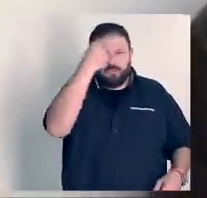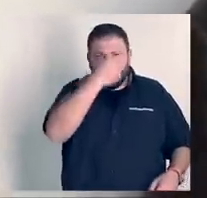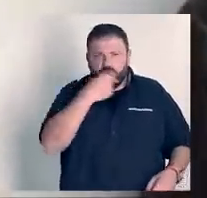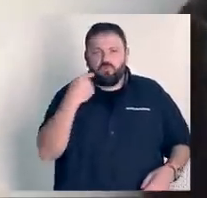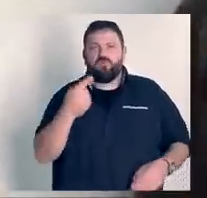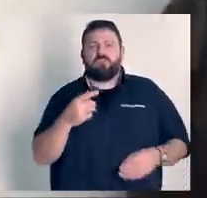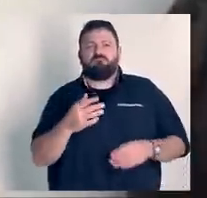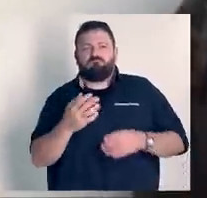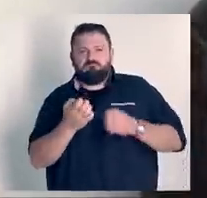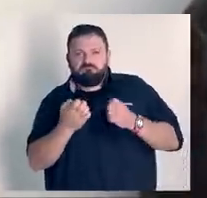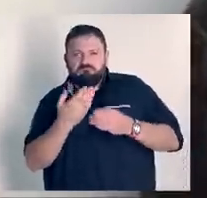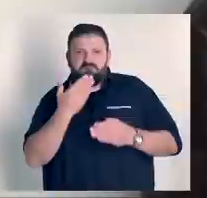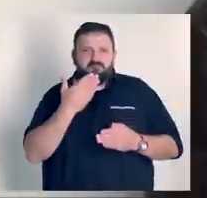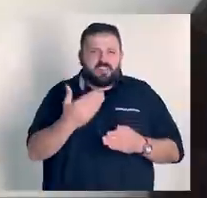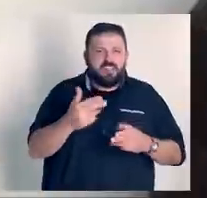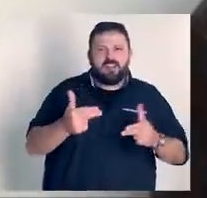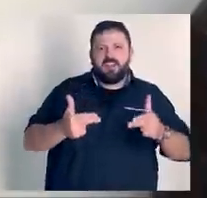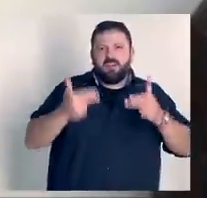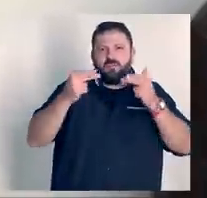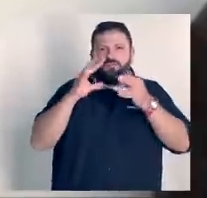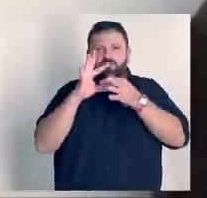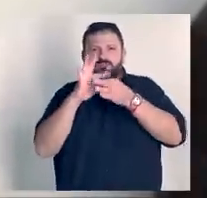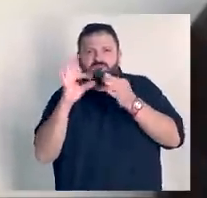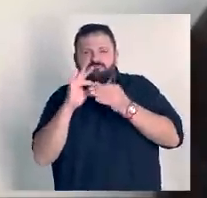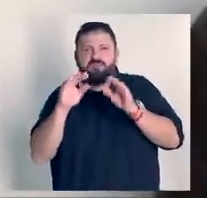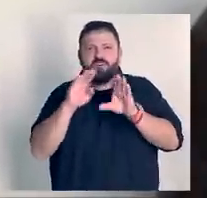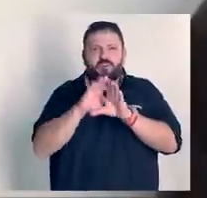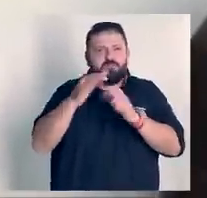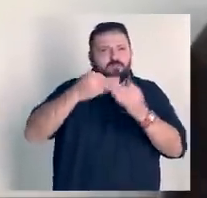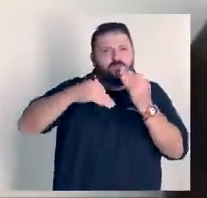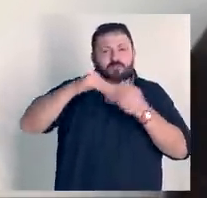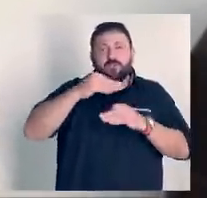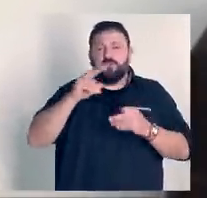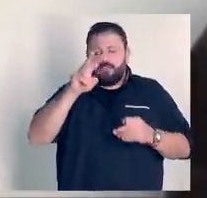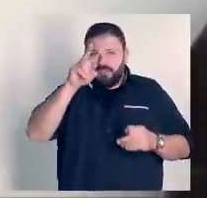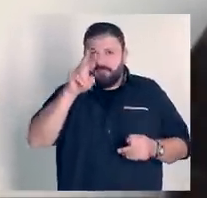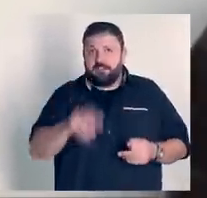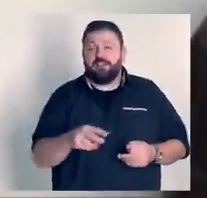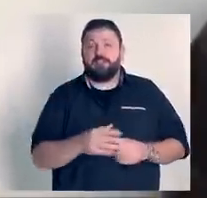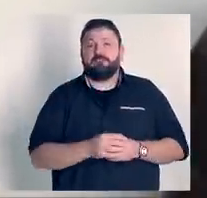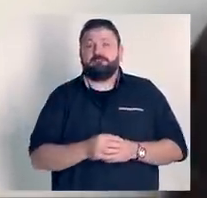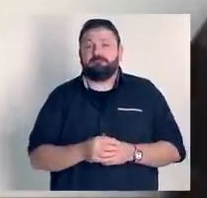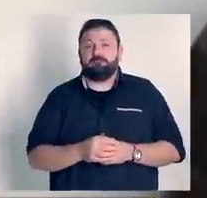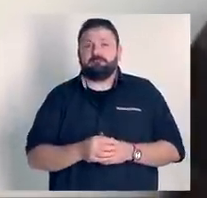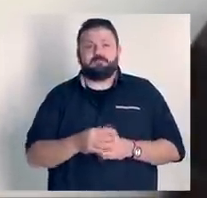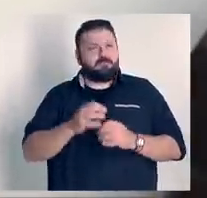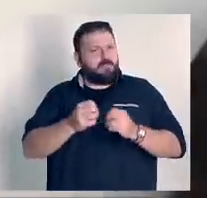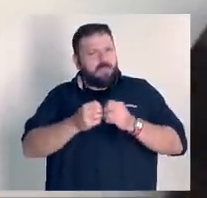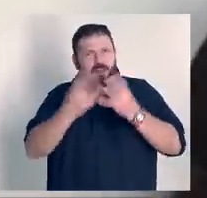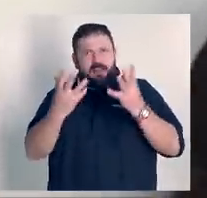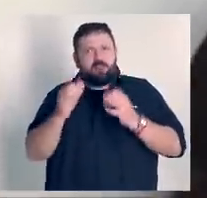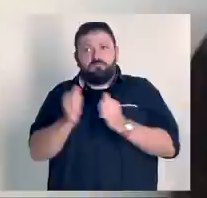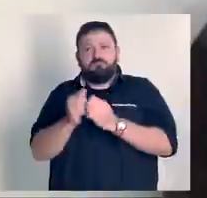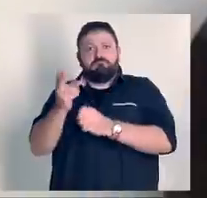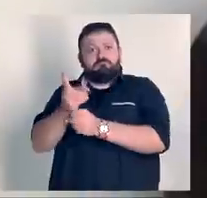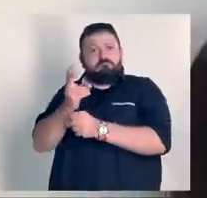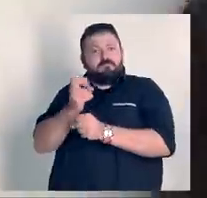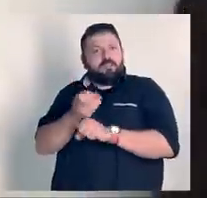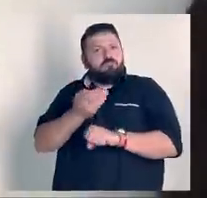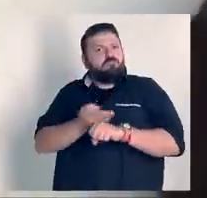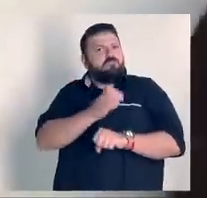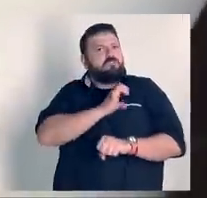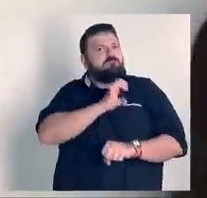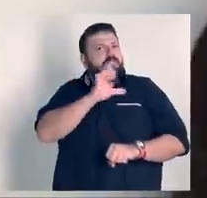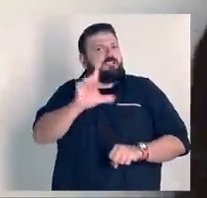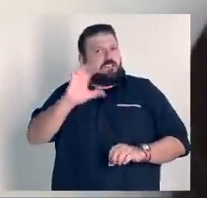negocios muy intensa y por supuesto con invitados muy especiales. En